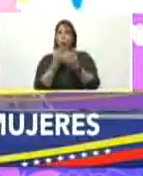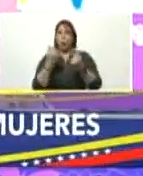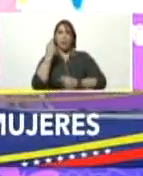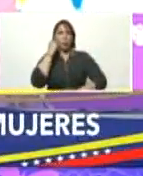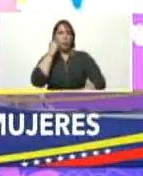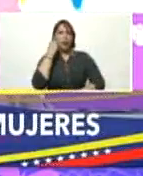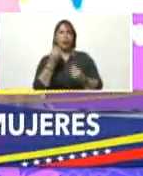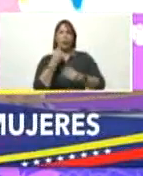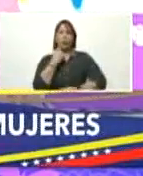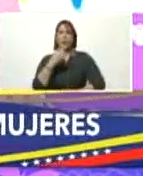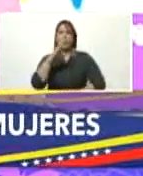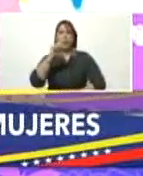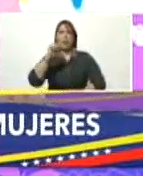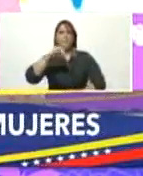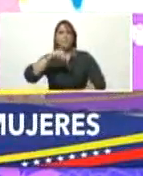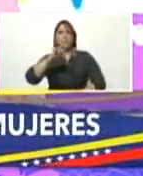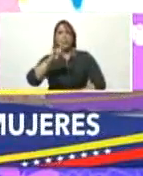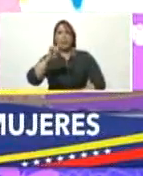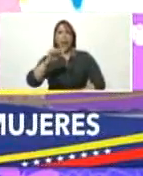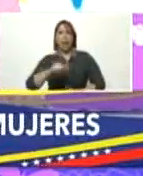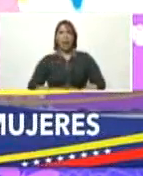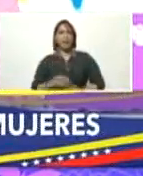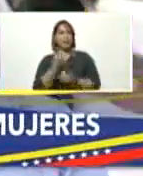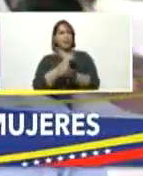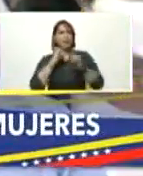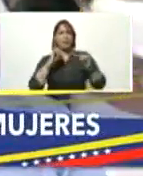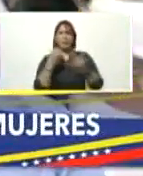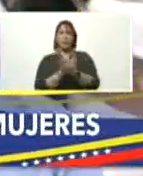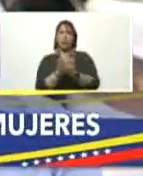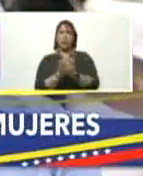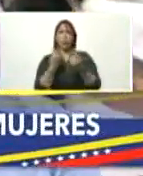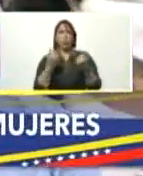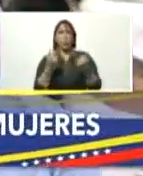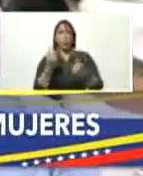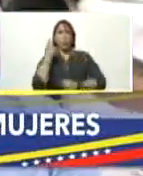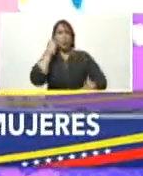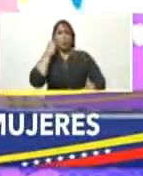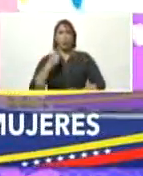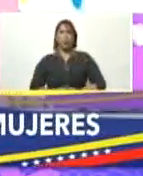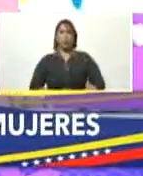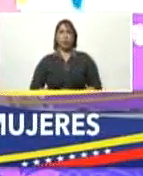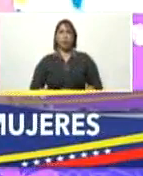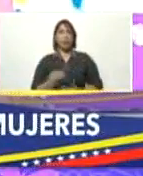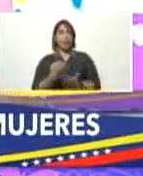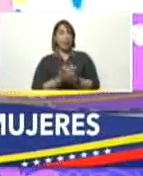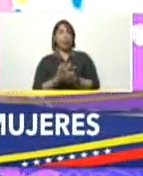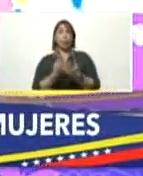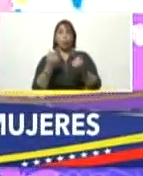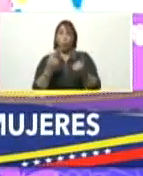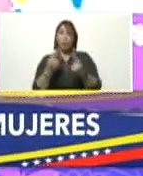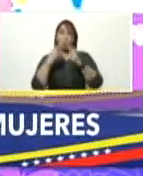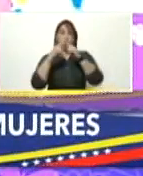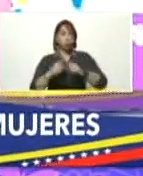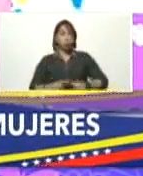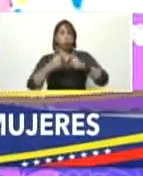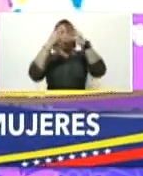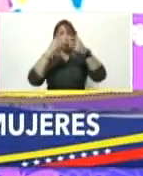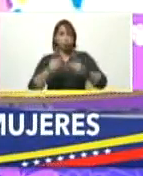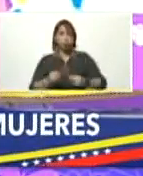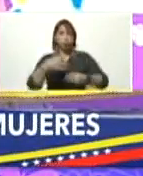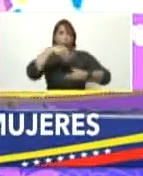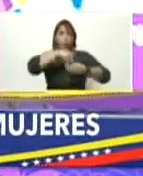como decía Camila. ¿Ah? La independencia económica de la mujer, económica y financiera, y del